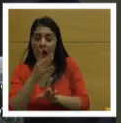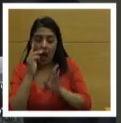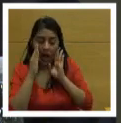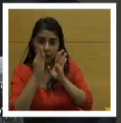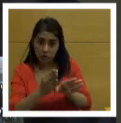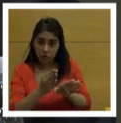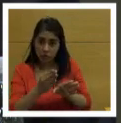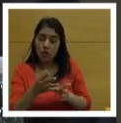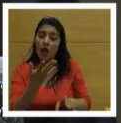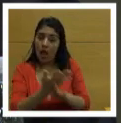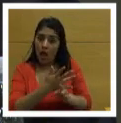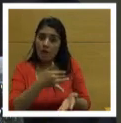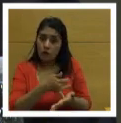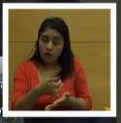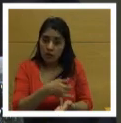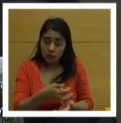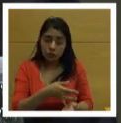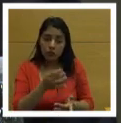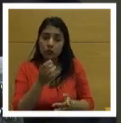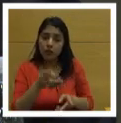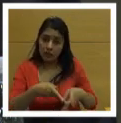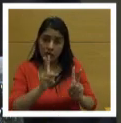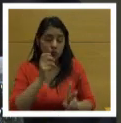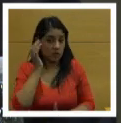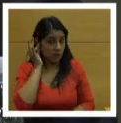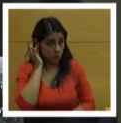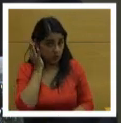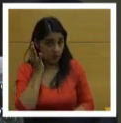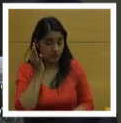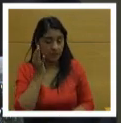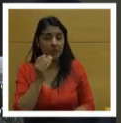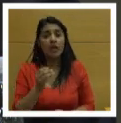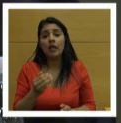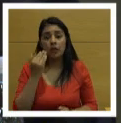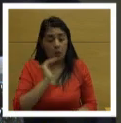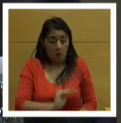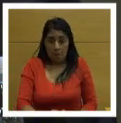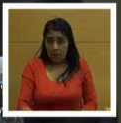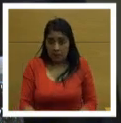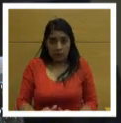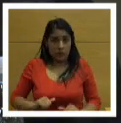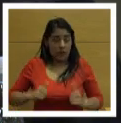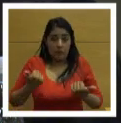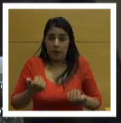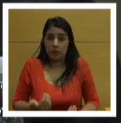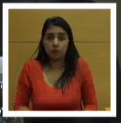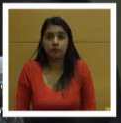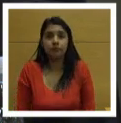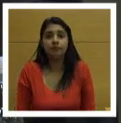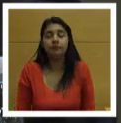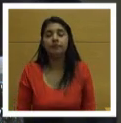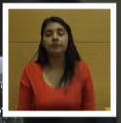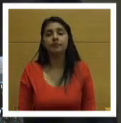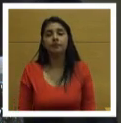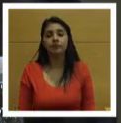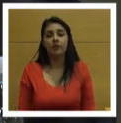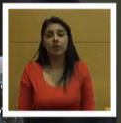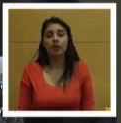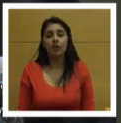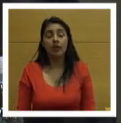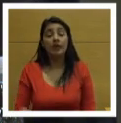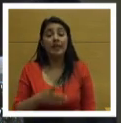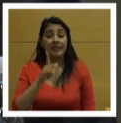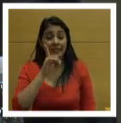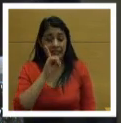riesgo y vulneración de derechos de las mujeres. Desde la más temprana edad, y sobre todo, como lo dirán otros opositores, se